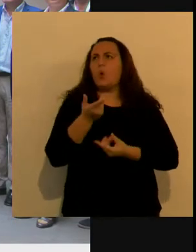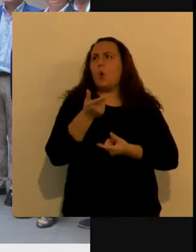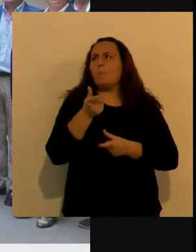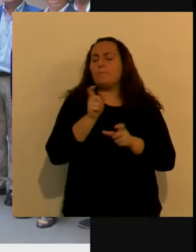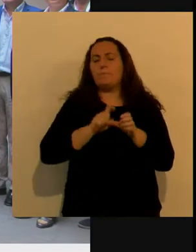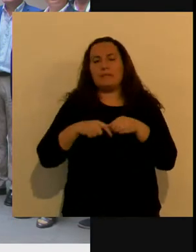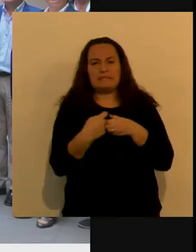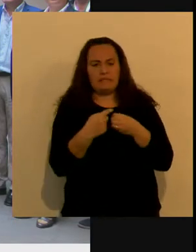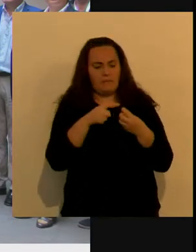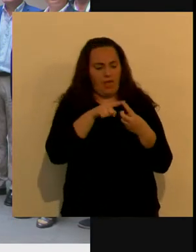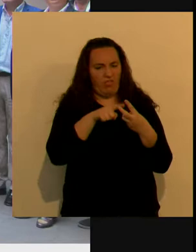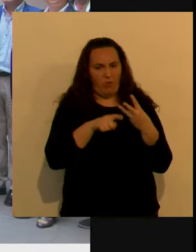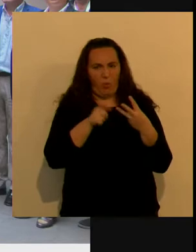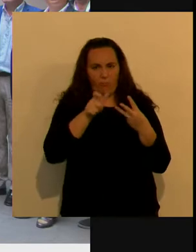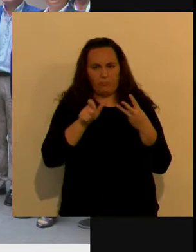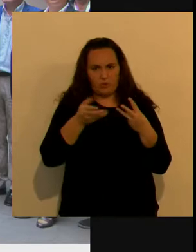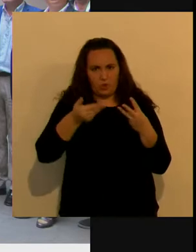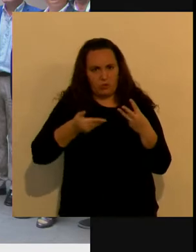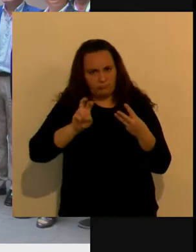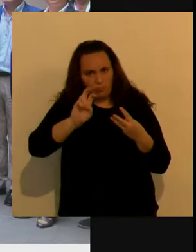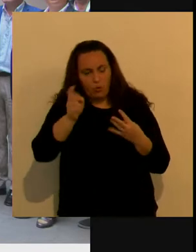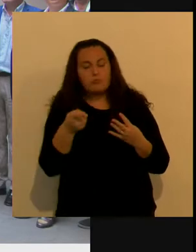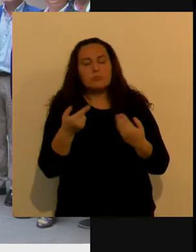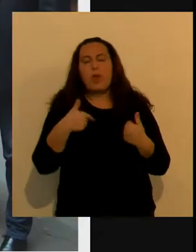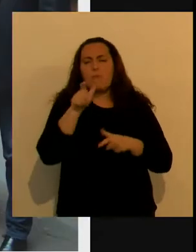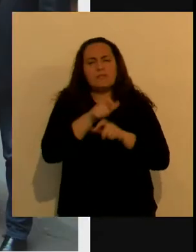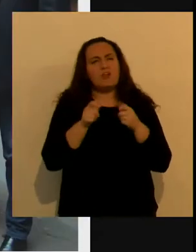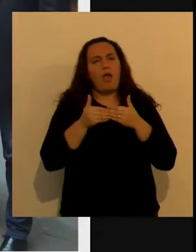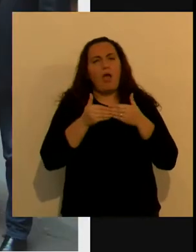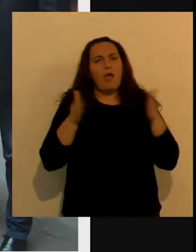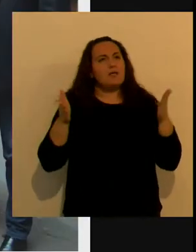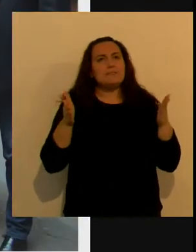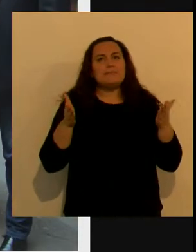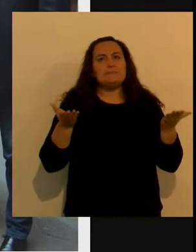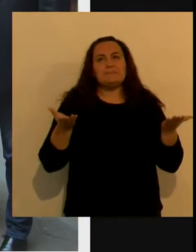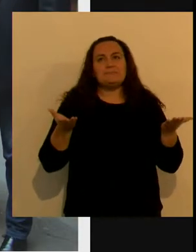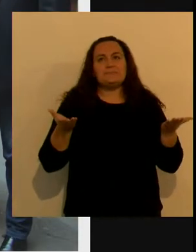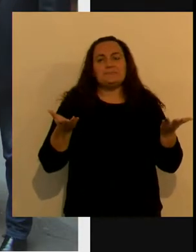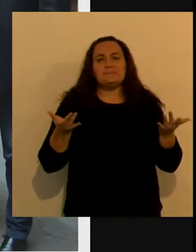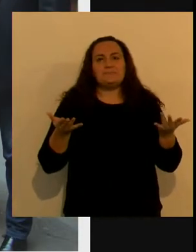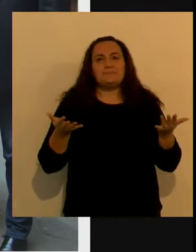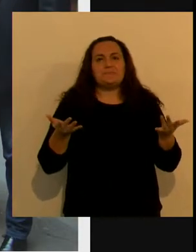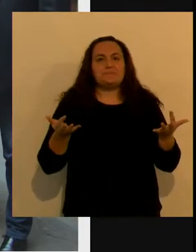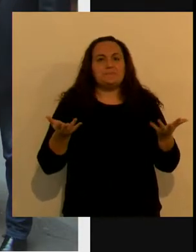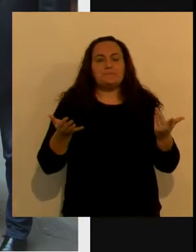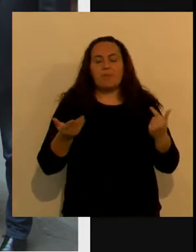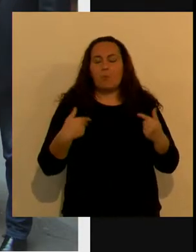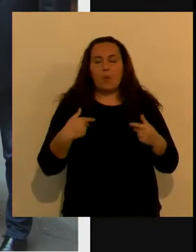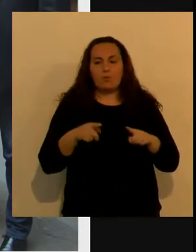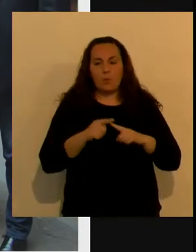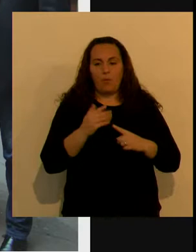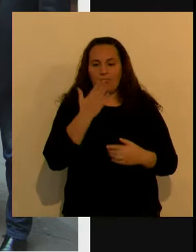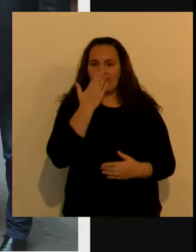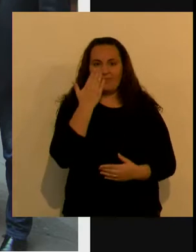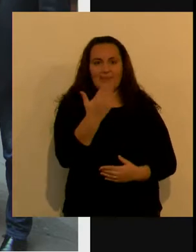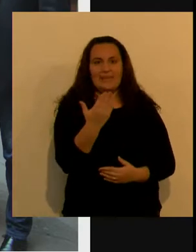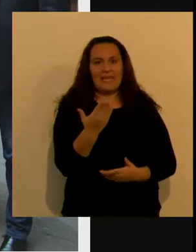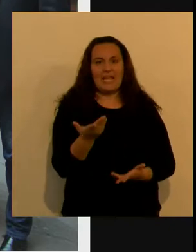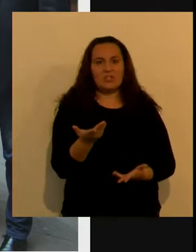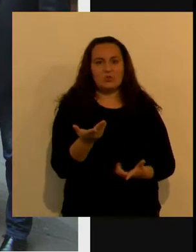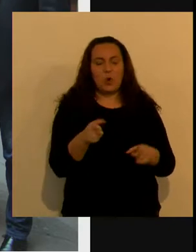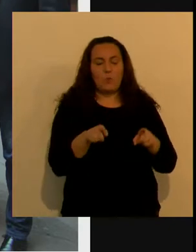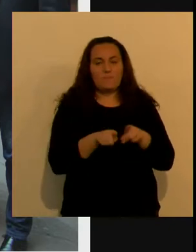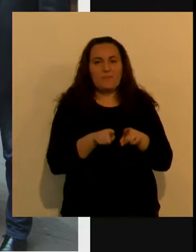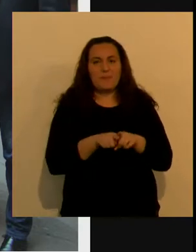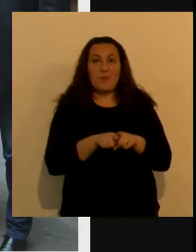y una persona muy abierta, muy ese de directo, tipo corazón ruso,